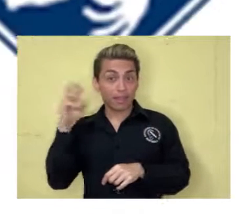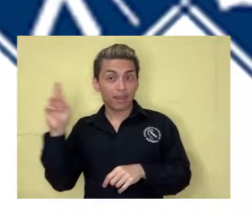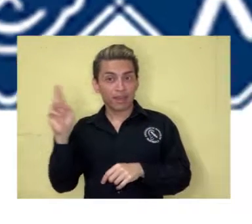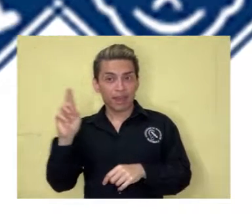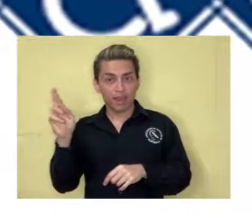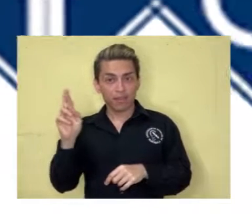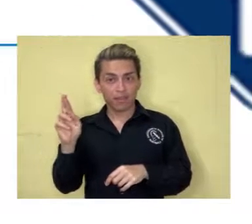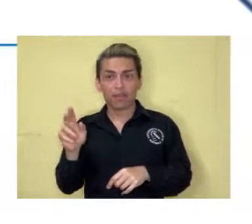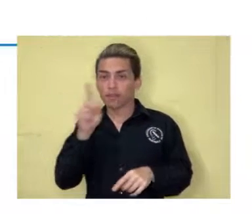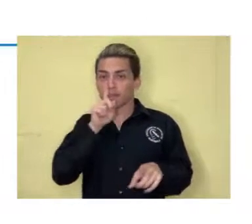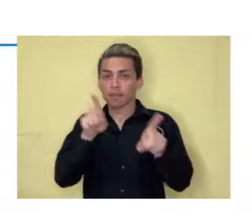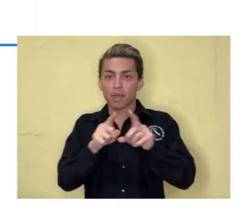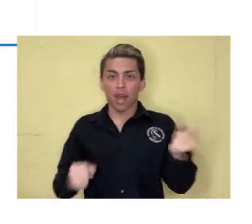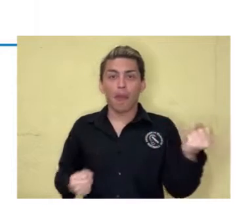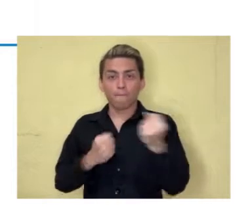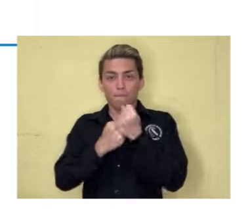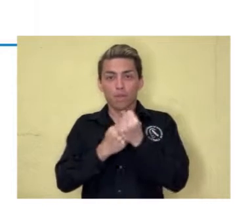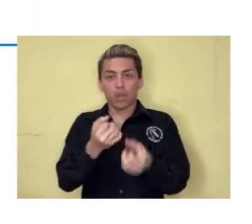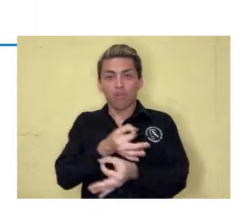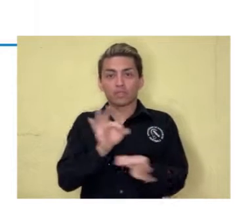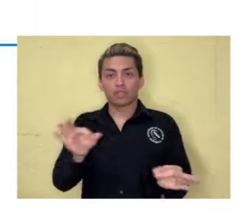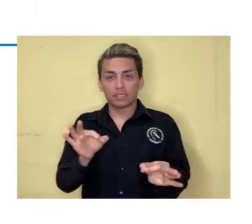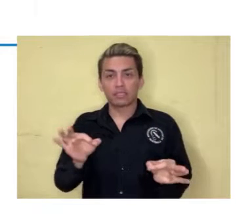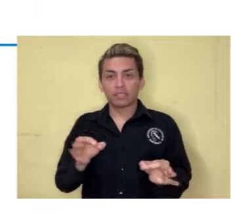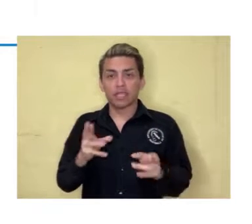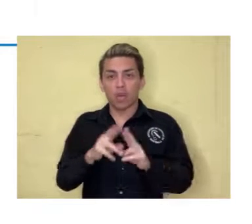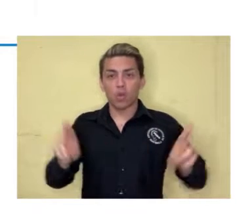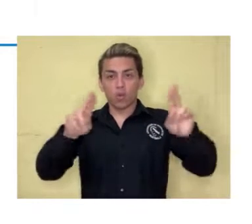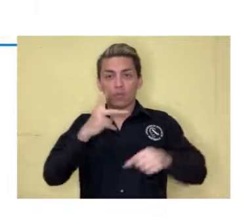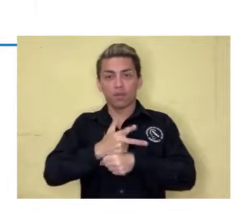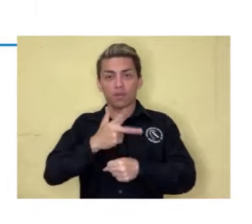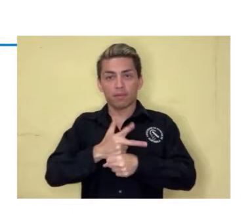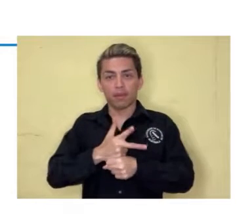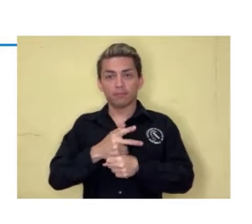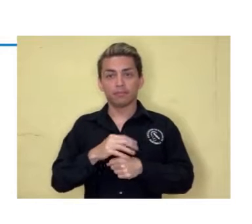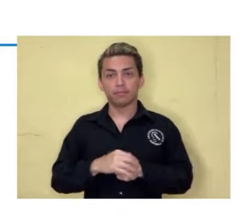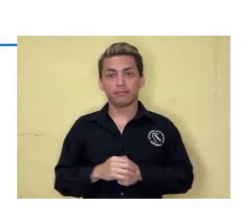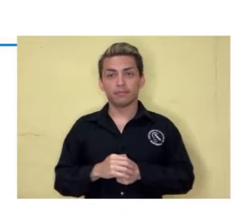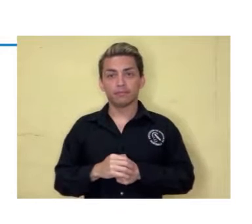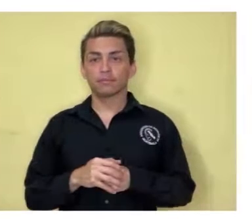CONADI y la asistencia técnica de UACNUD.